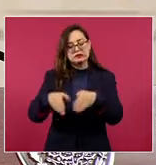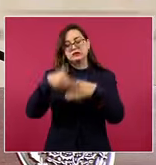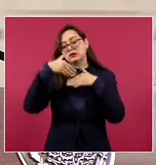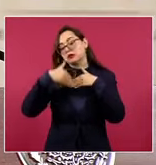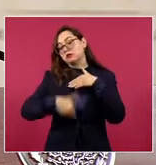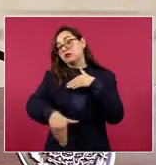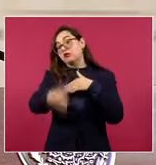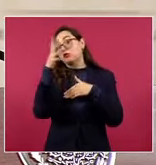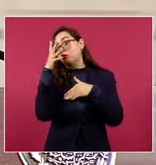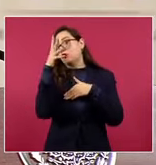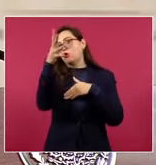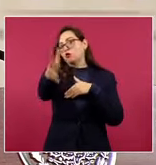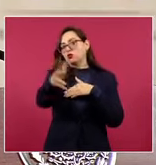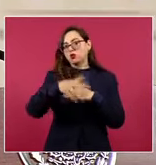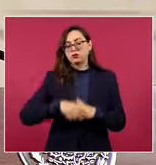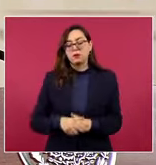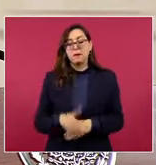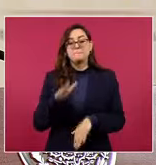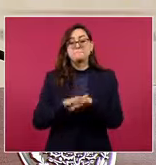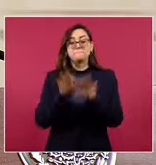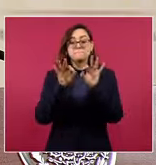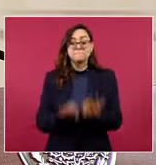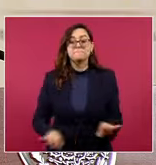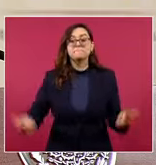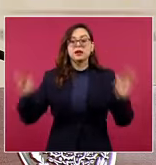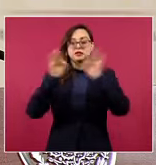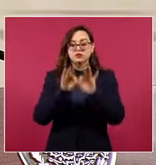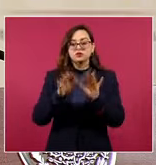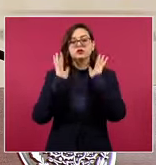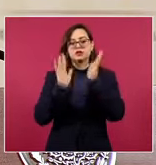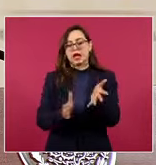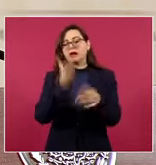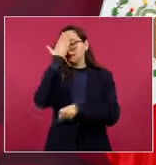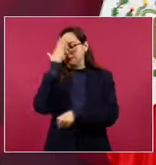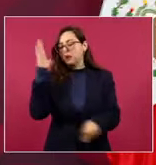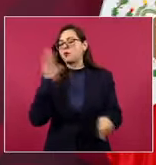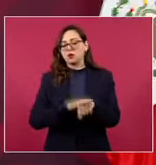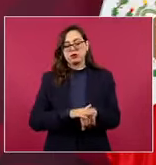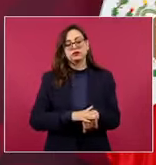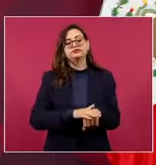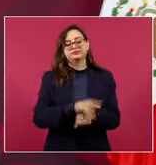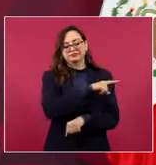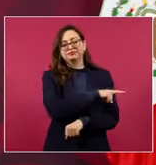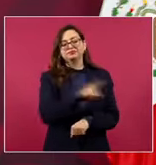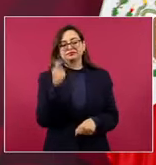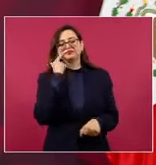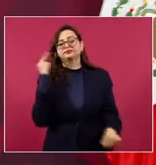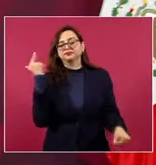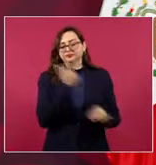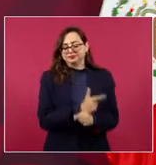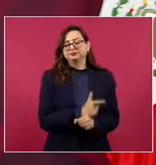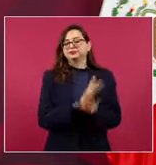Que lo más importante es la no repetición. La justicia también